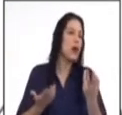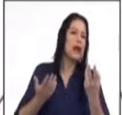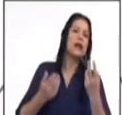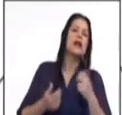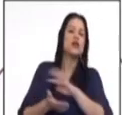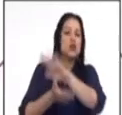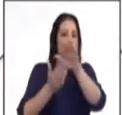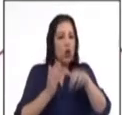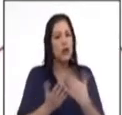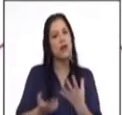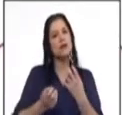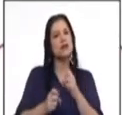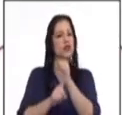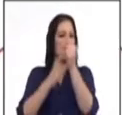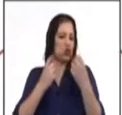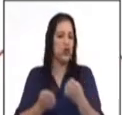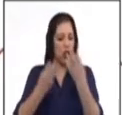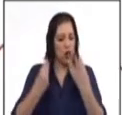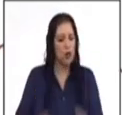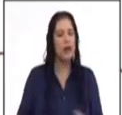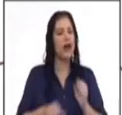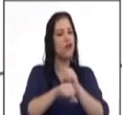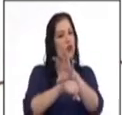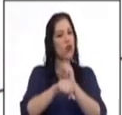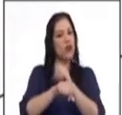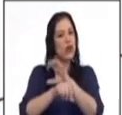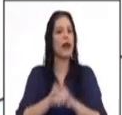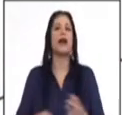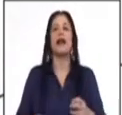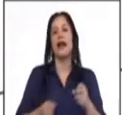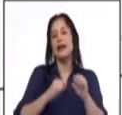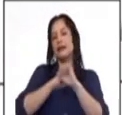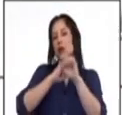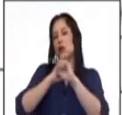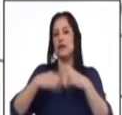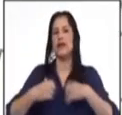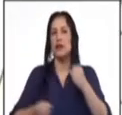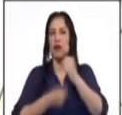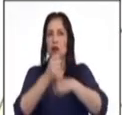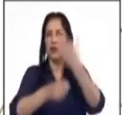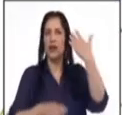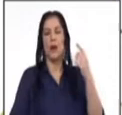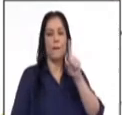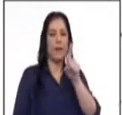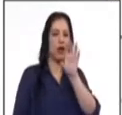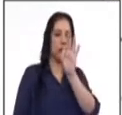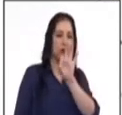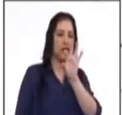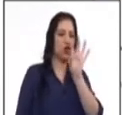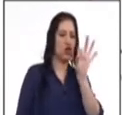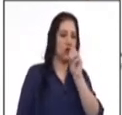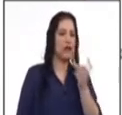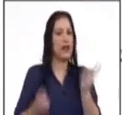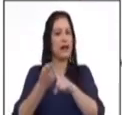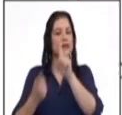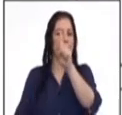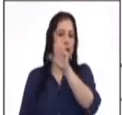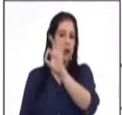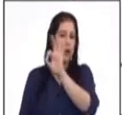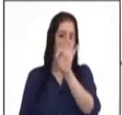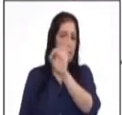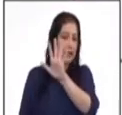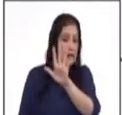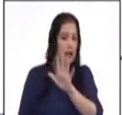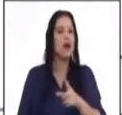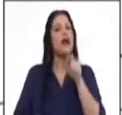las condiciones socioeconómicas influyeron en la seguridad sanitaria de la población entre los años 1990 y 1995.